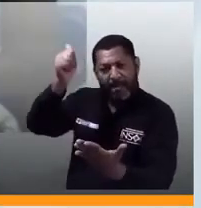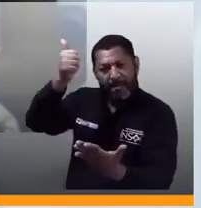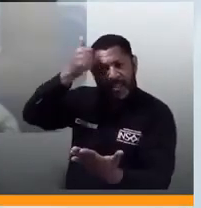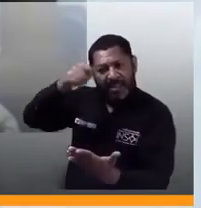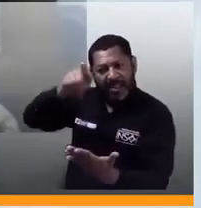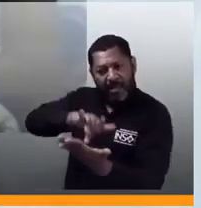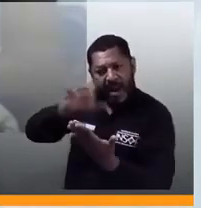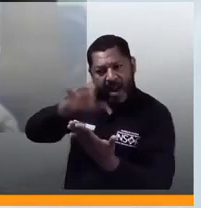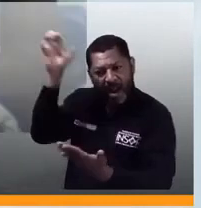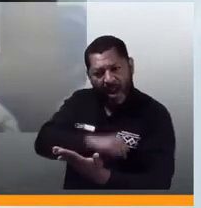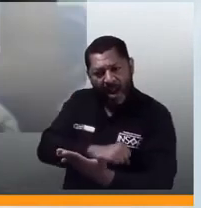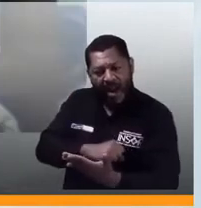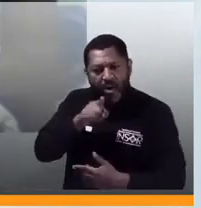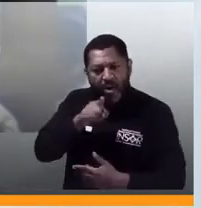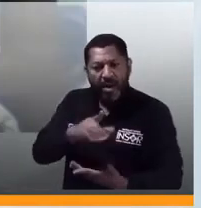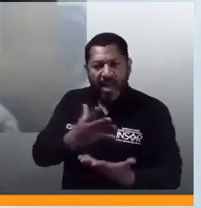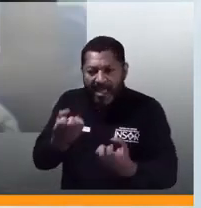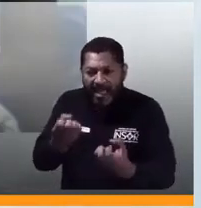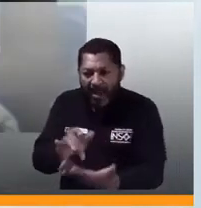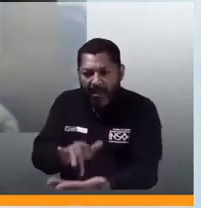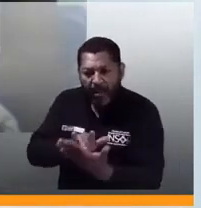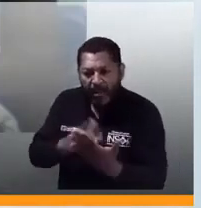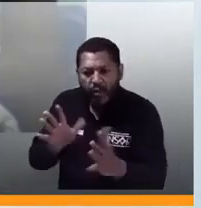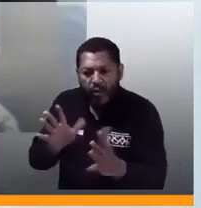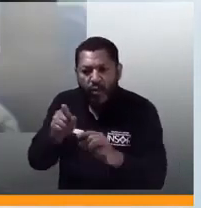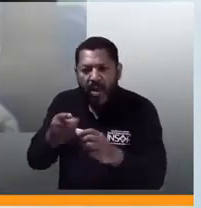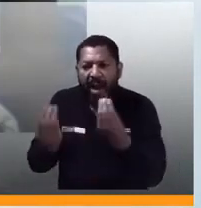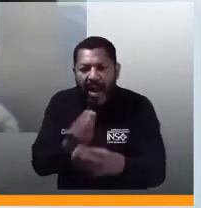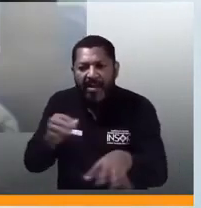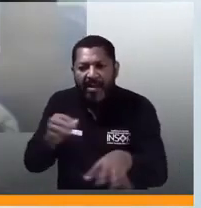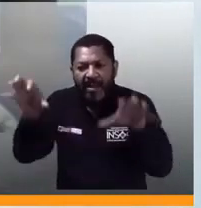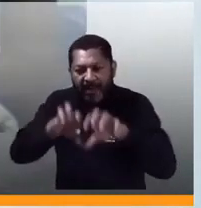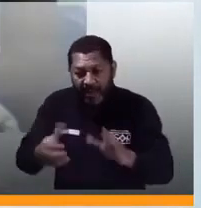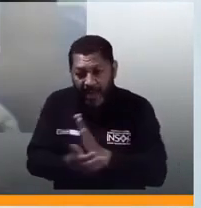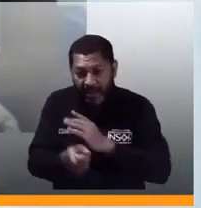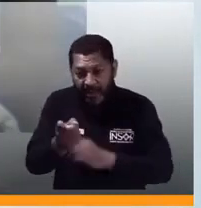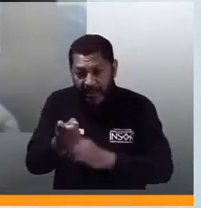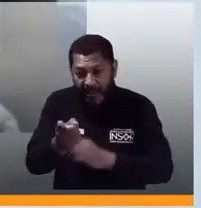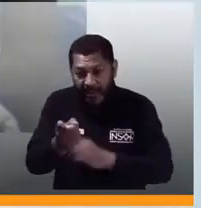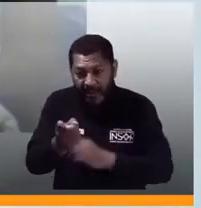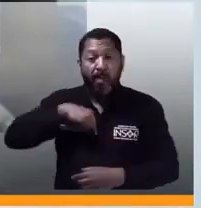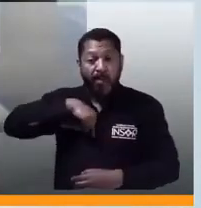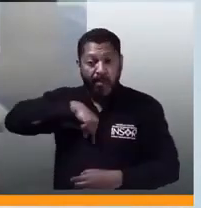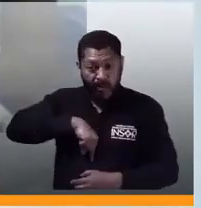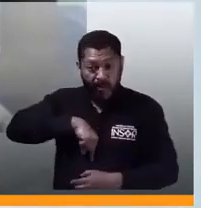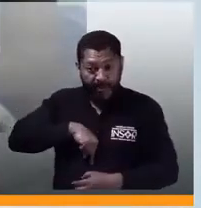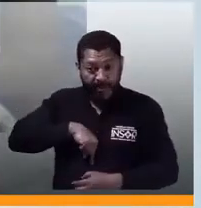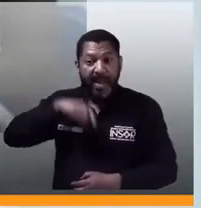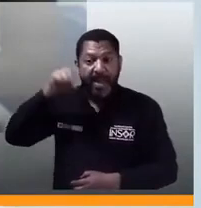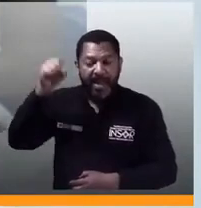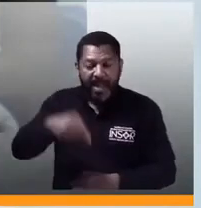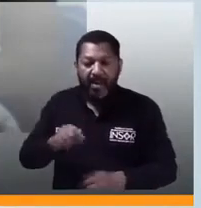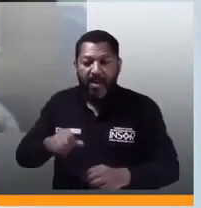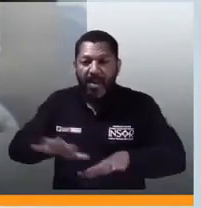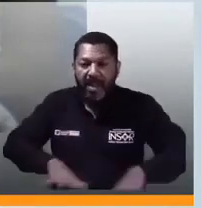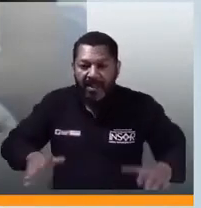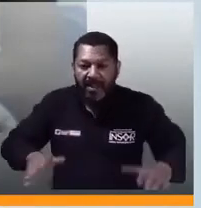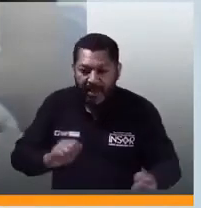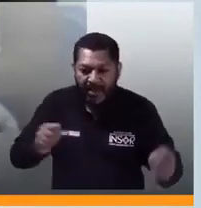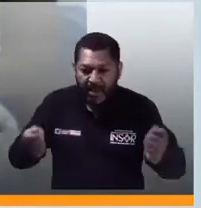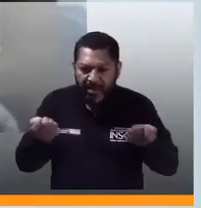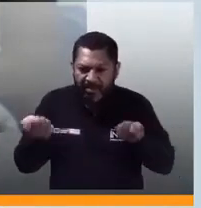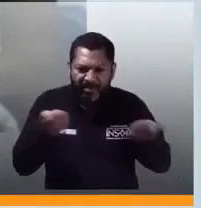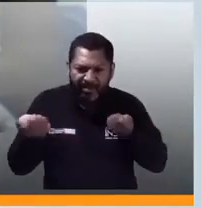su conocimiento, quiere mostrar estas habilidades que él trae hay que generar espacios,